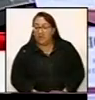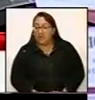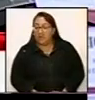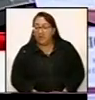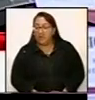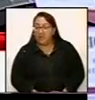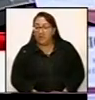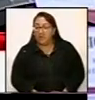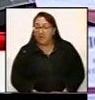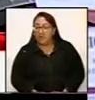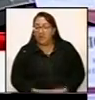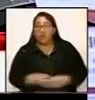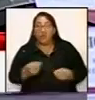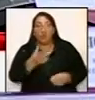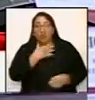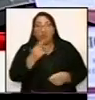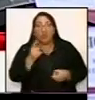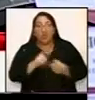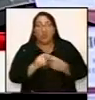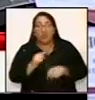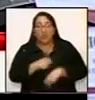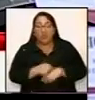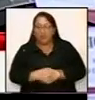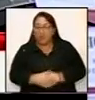aunque no nos guste, está vigente, ¿no?